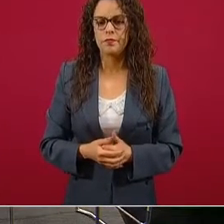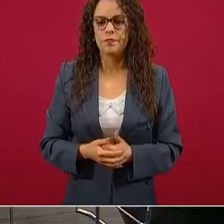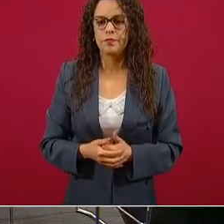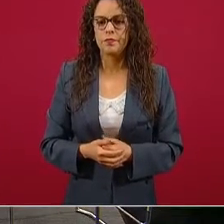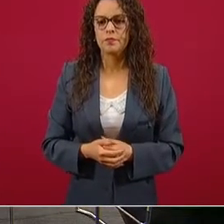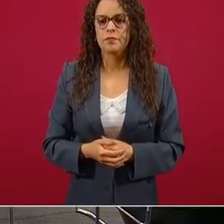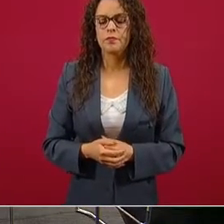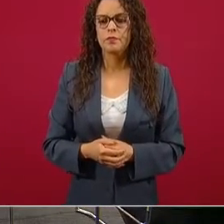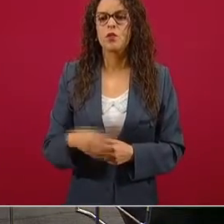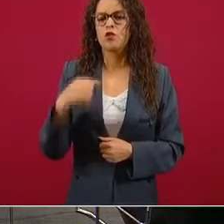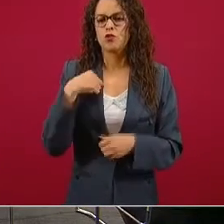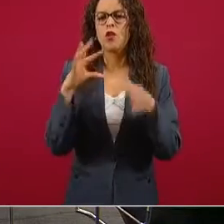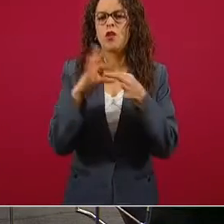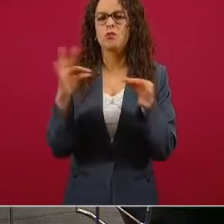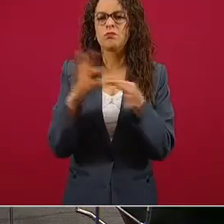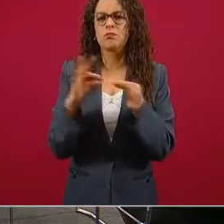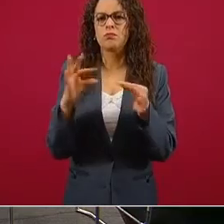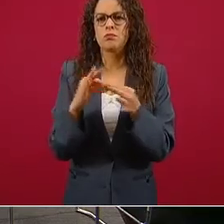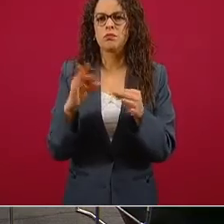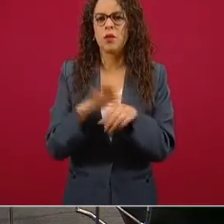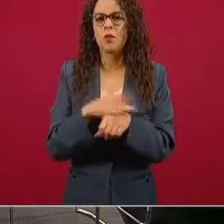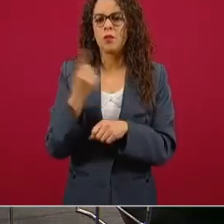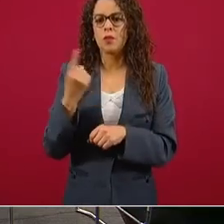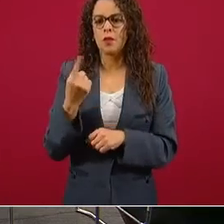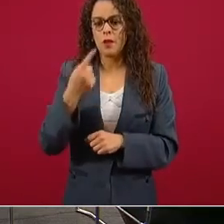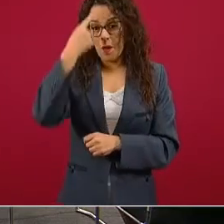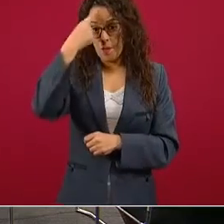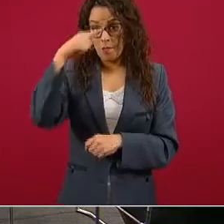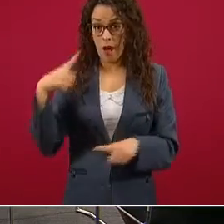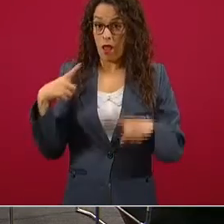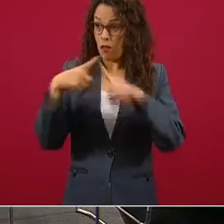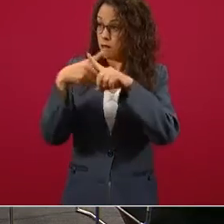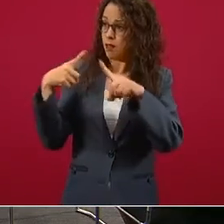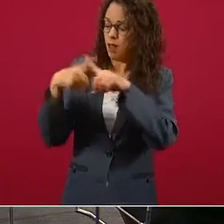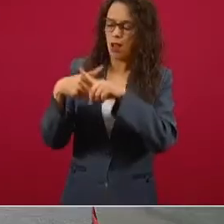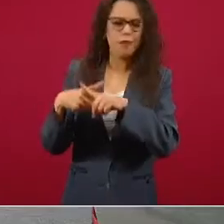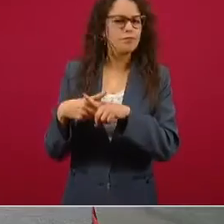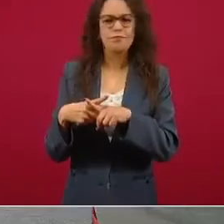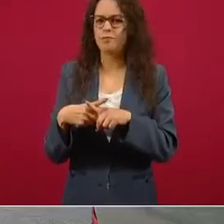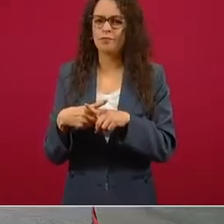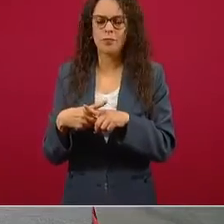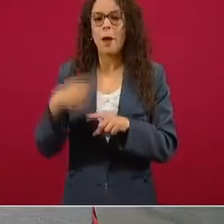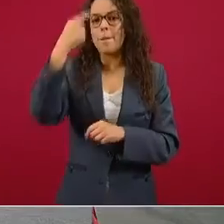También lo explico, no para contradecir, sino porque…